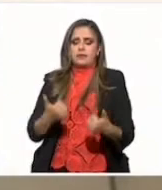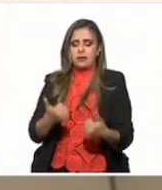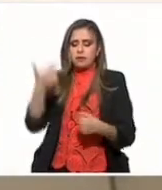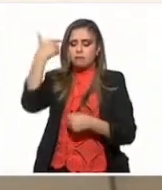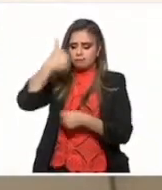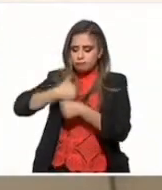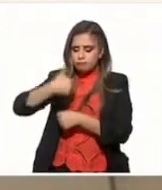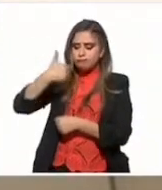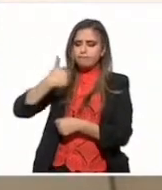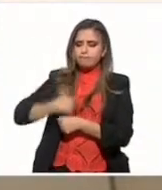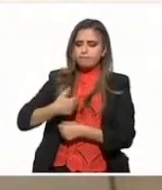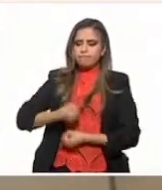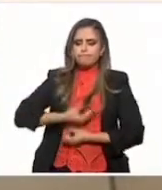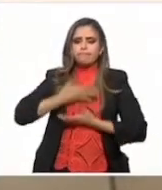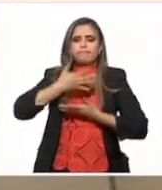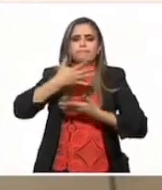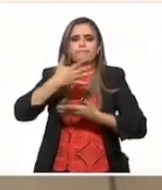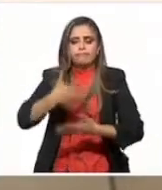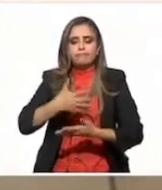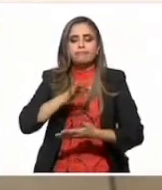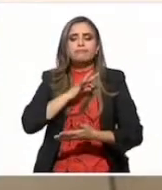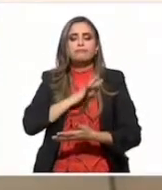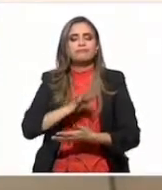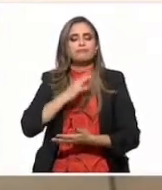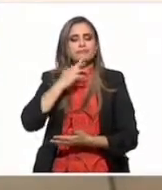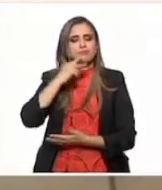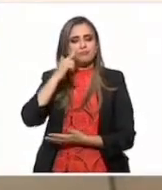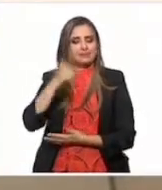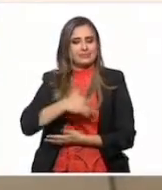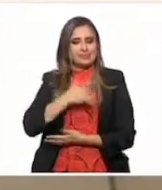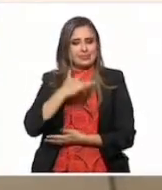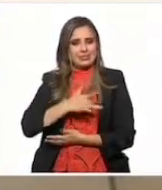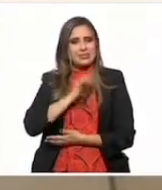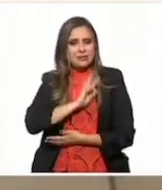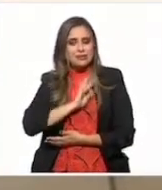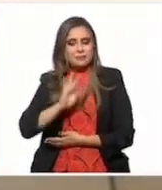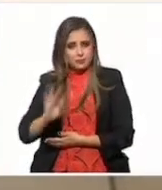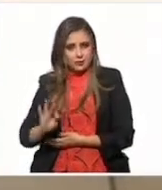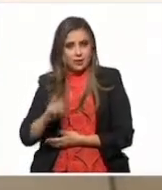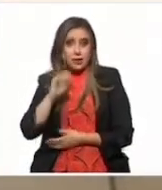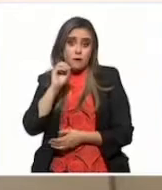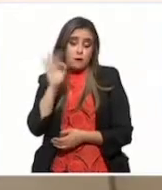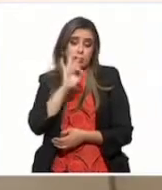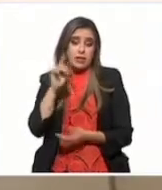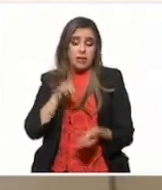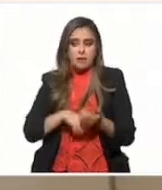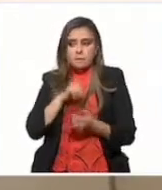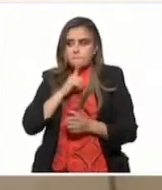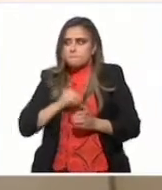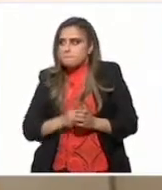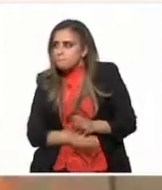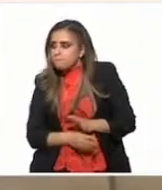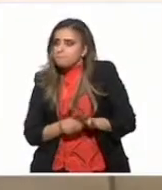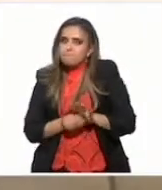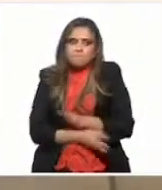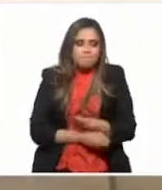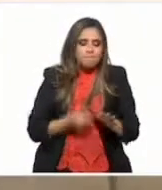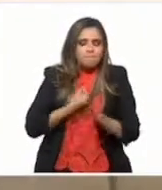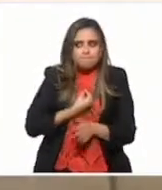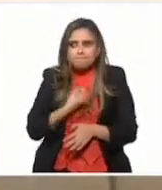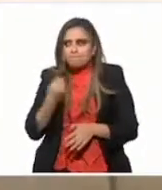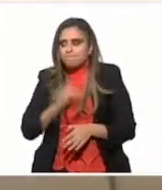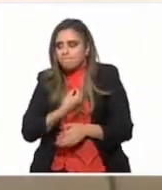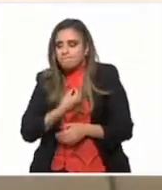también lo podemos comenzar a mejorar o bien nos podemos condenar a vivir en negación ahora mucho de lo que